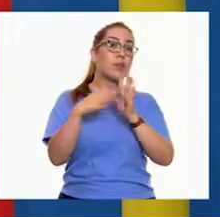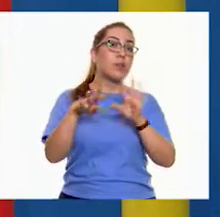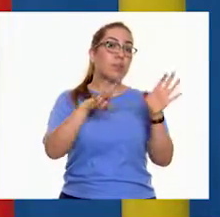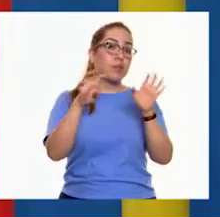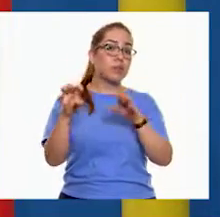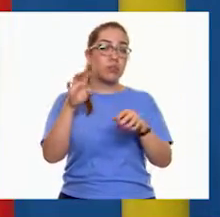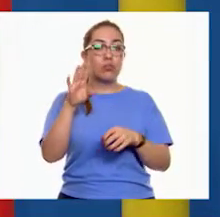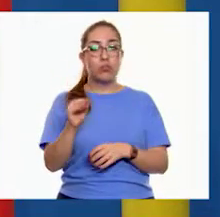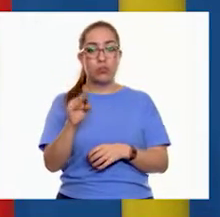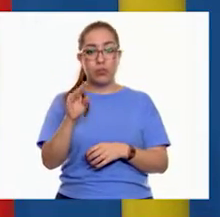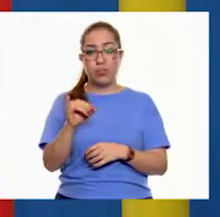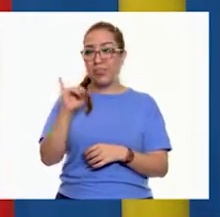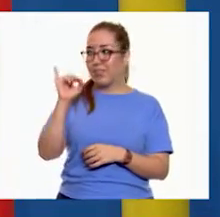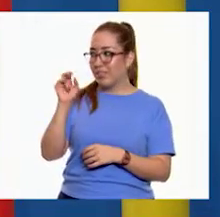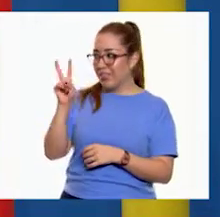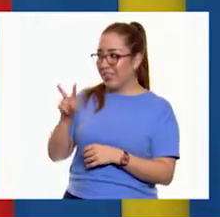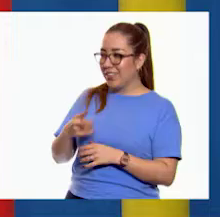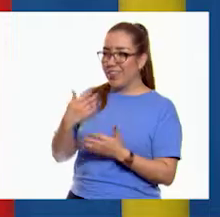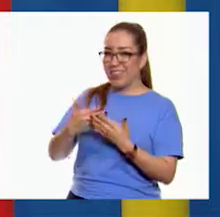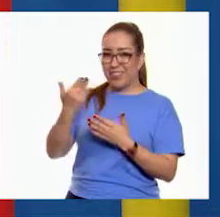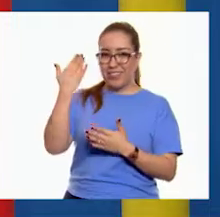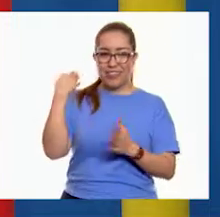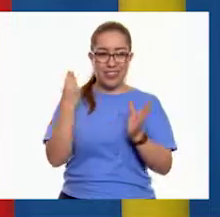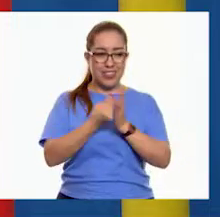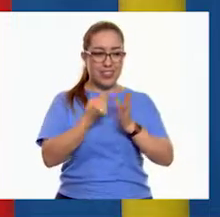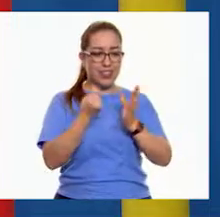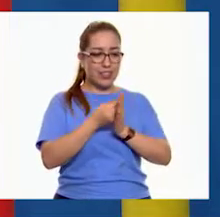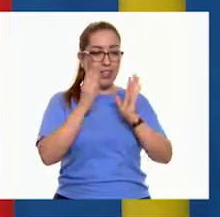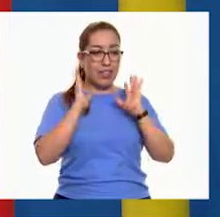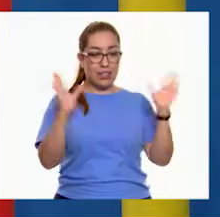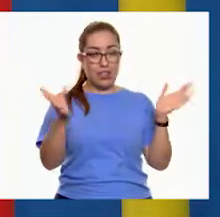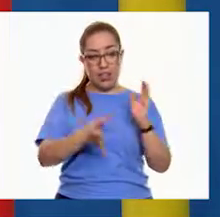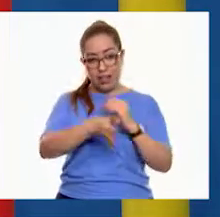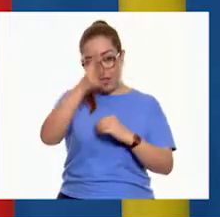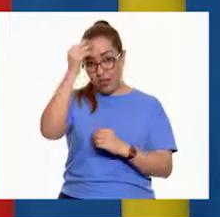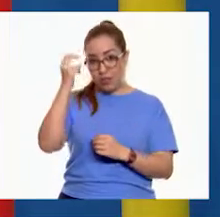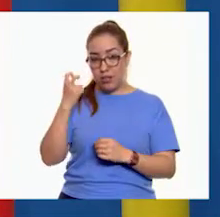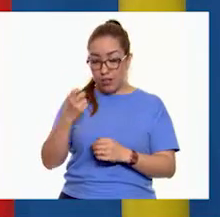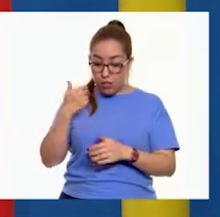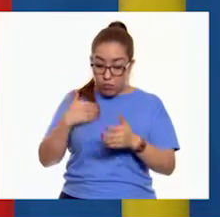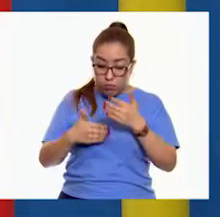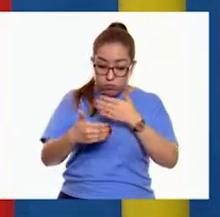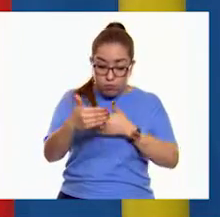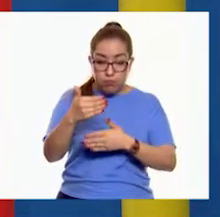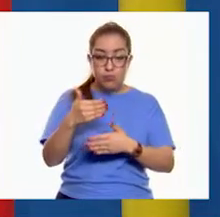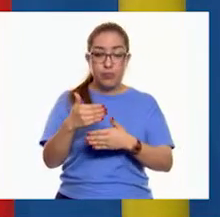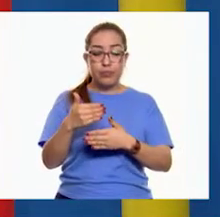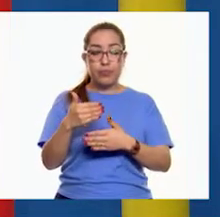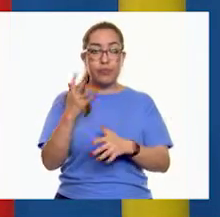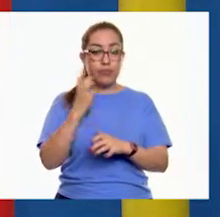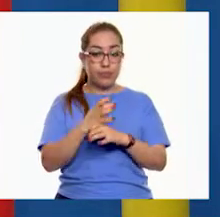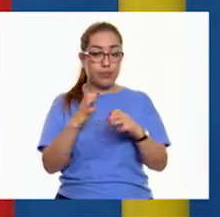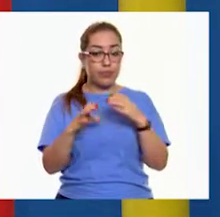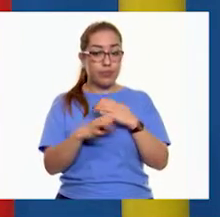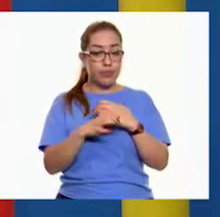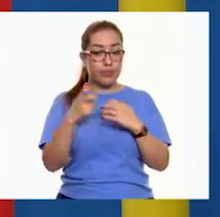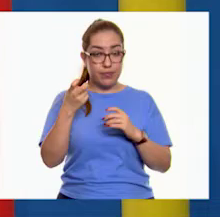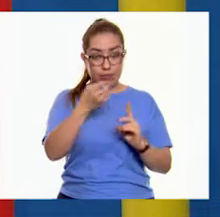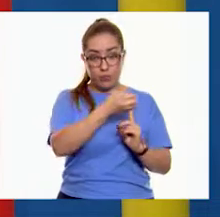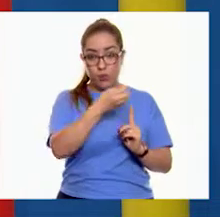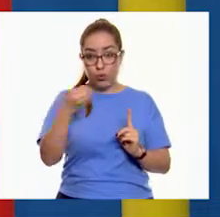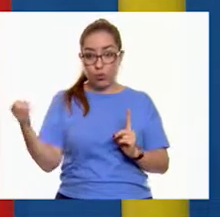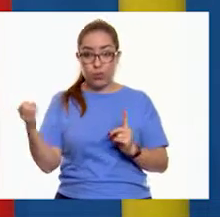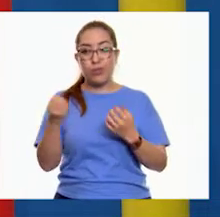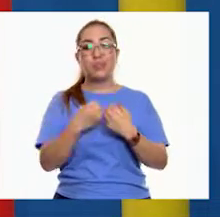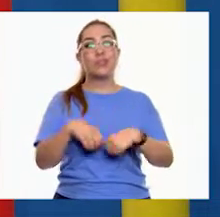verdad! Como aprendimos en una de nuestras clases, esta proliferación de movimientos y organizaciones de la sociedad civil se dio a